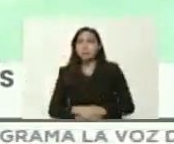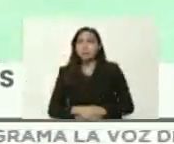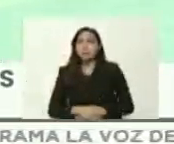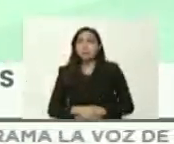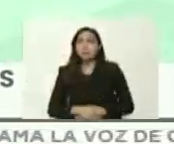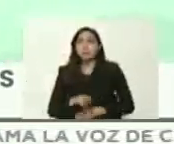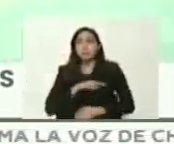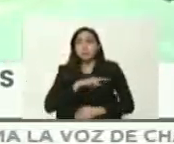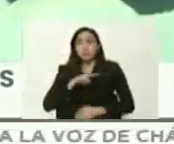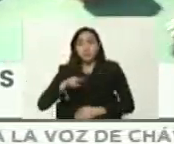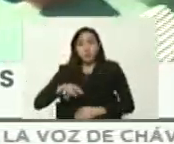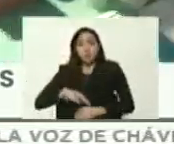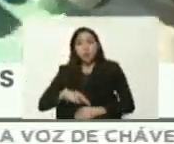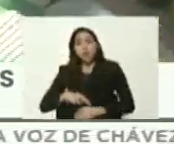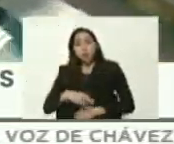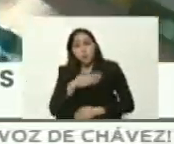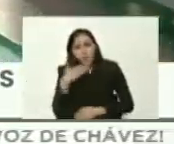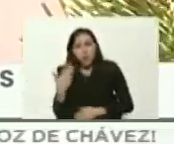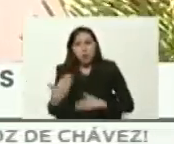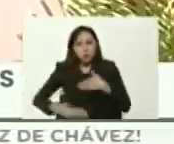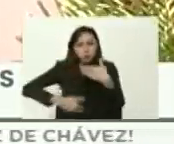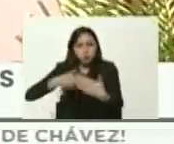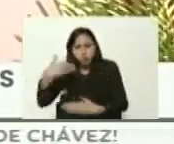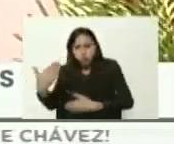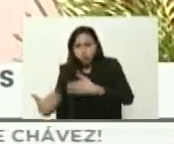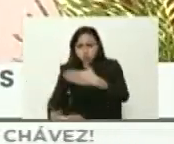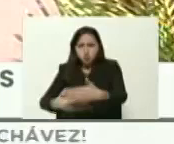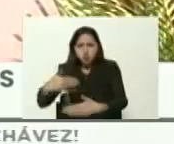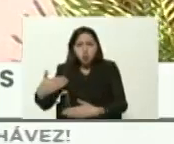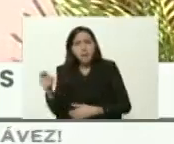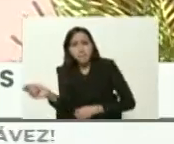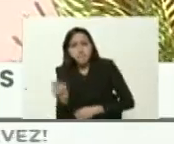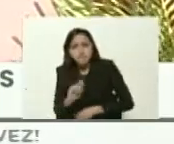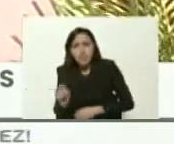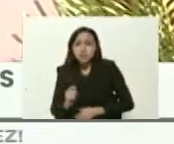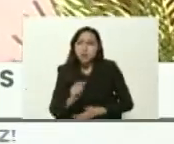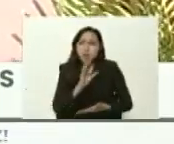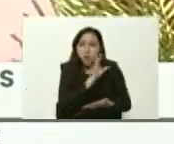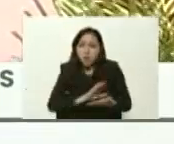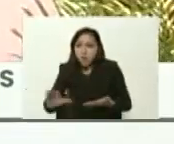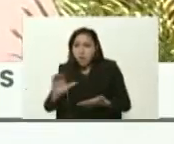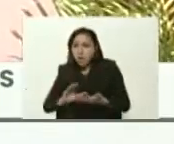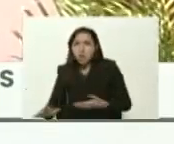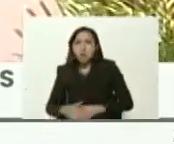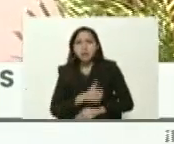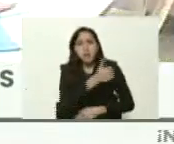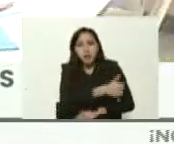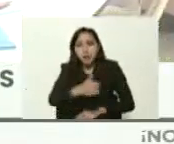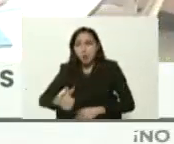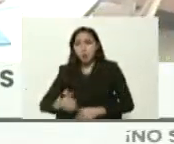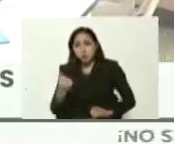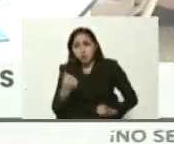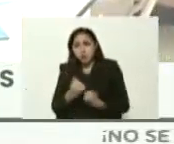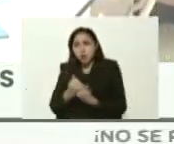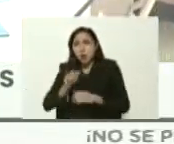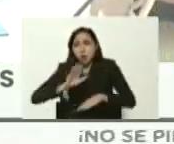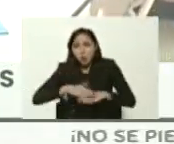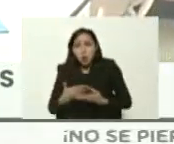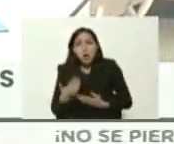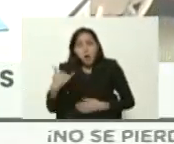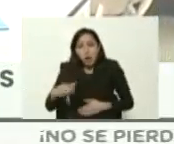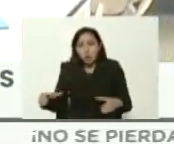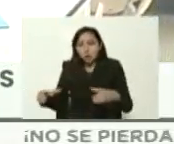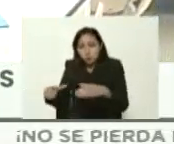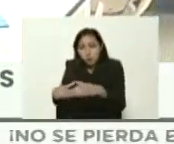hemos ido bajando la falla, ¿verdad? Ya casi mensualmente se están entregando los cilindros. Hablo con base porque tengo una comisión de servicio